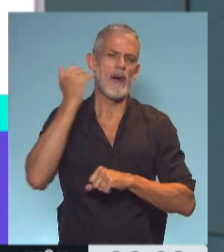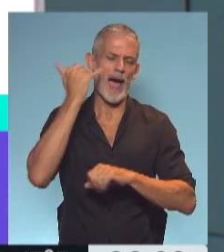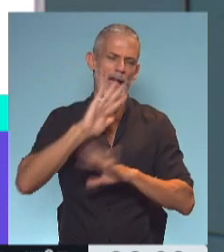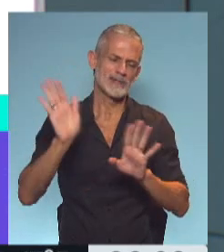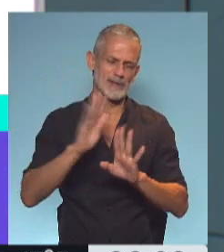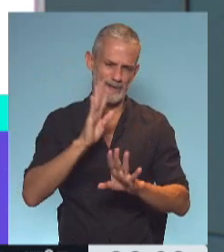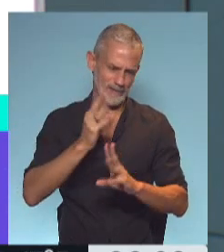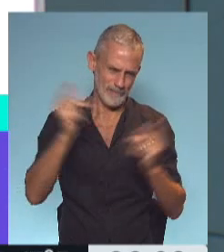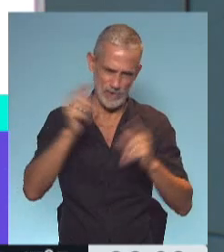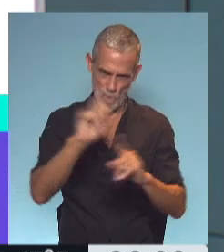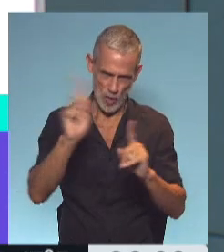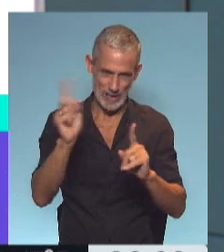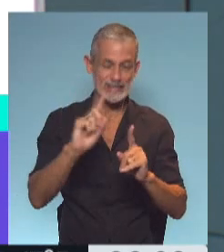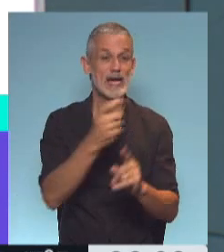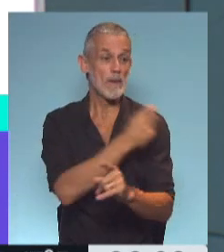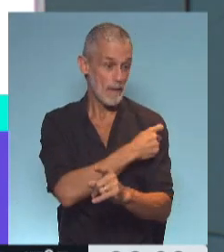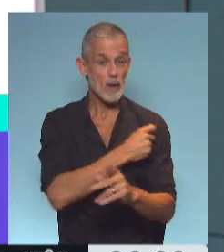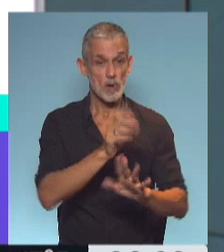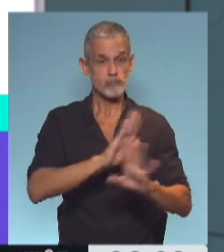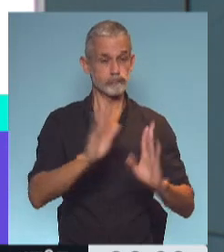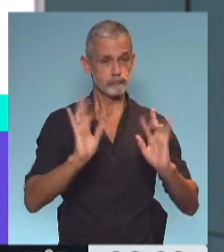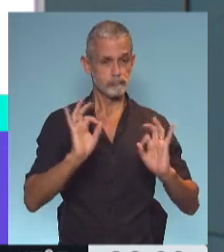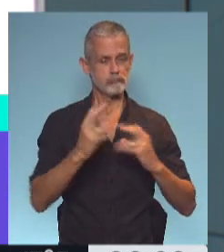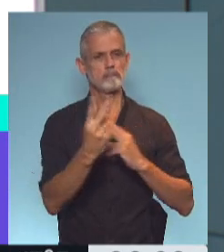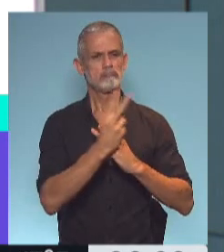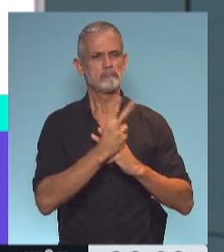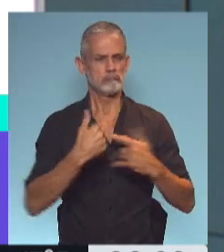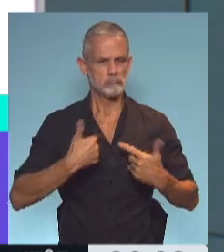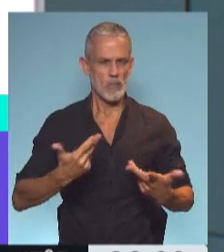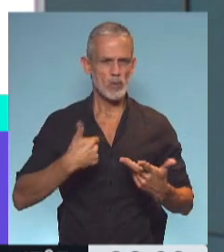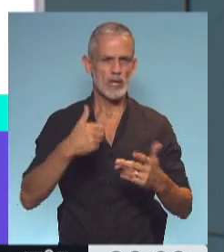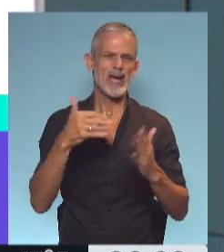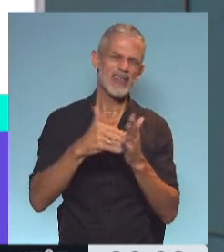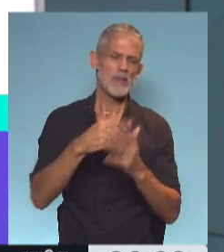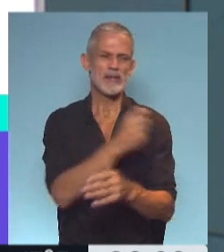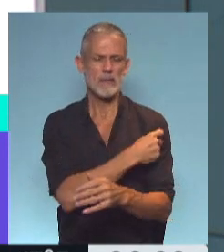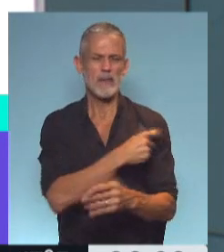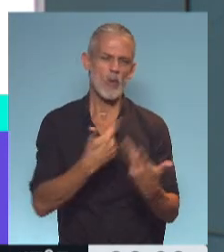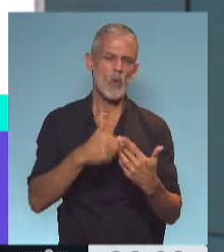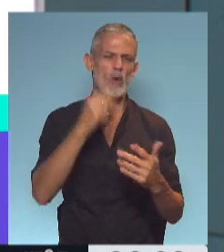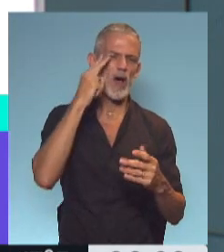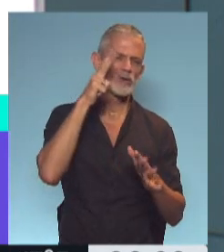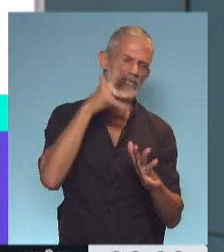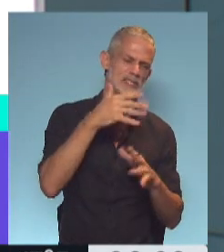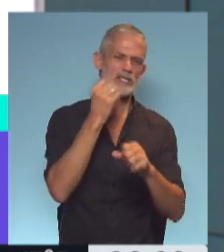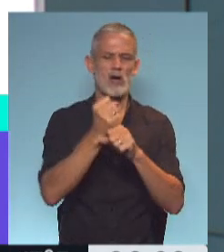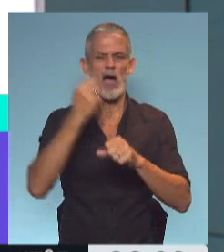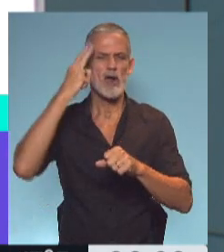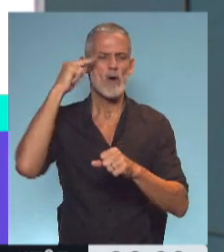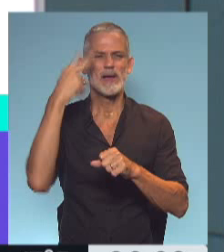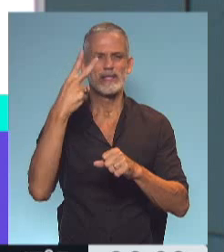estar vacunado probabilísticamente me protege, de acuerdo a las vacunas, entre un 85 y 92%, de